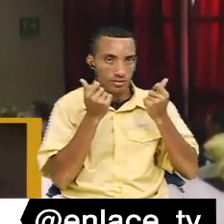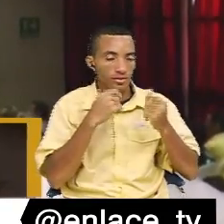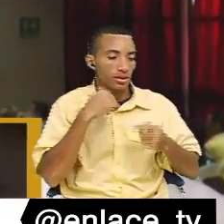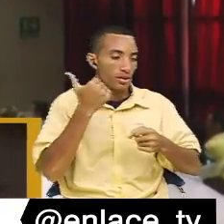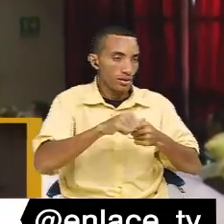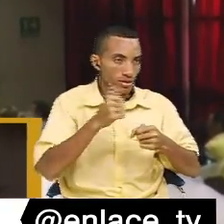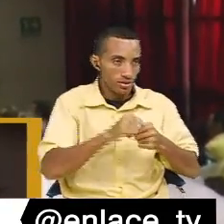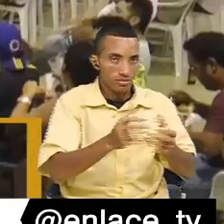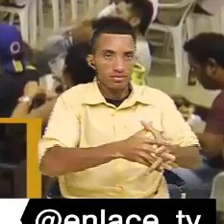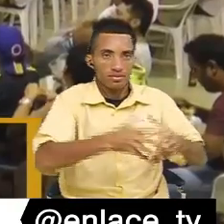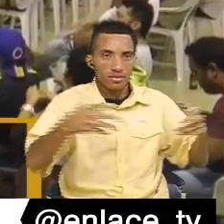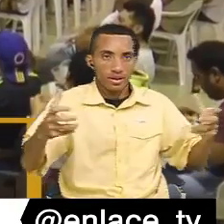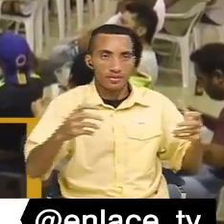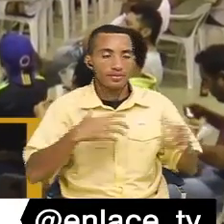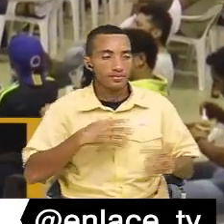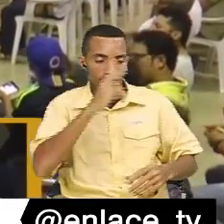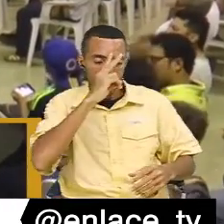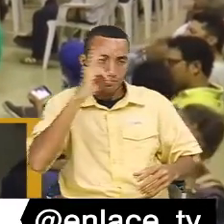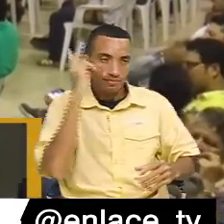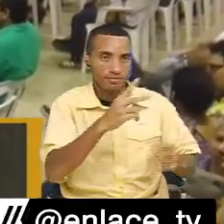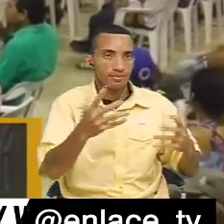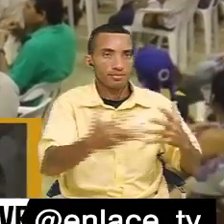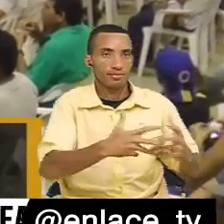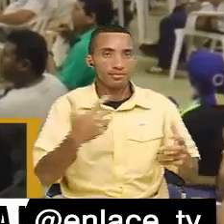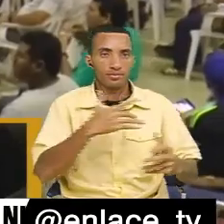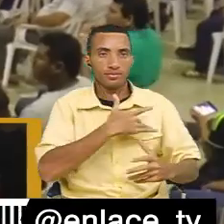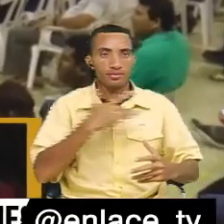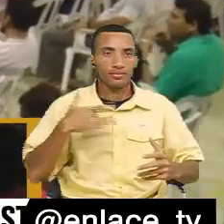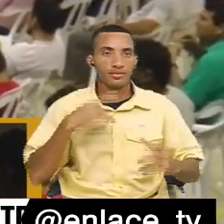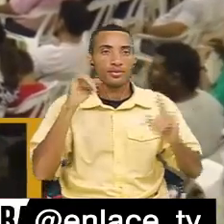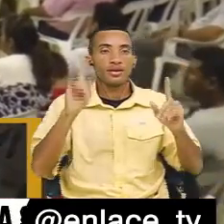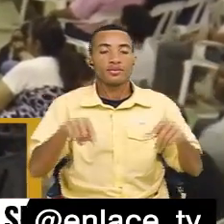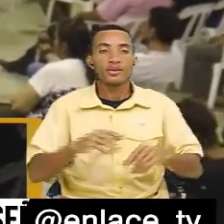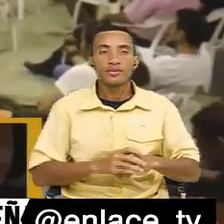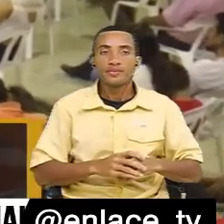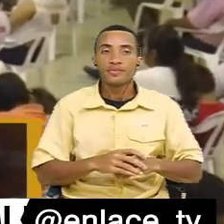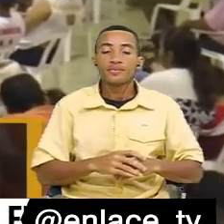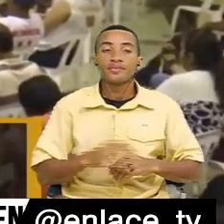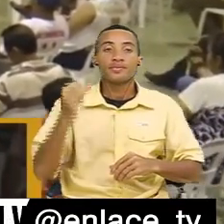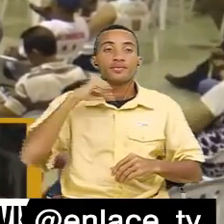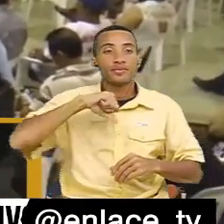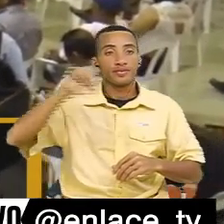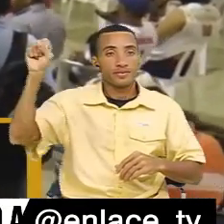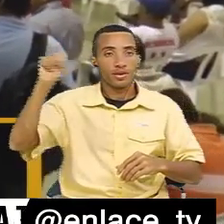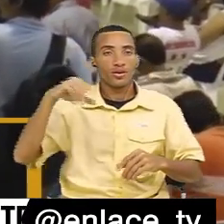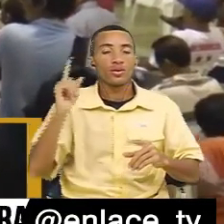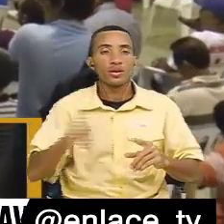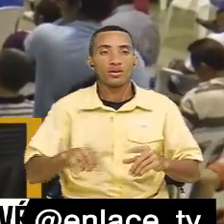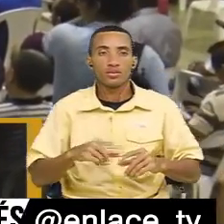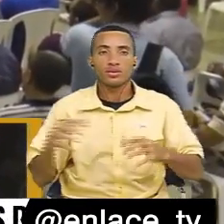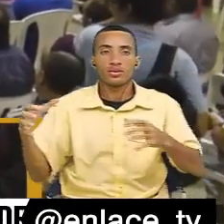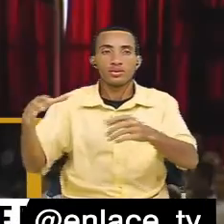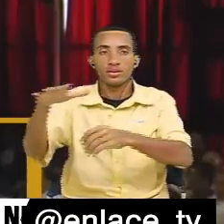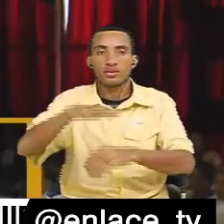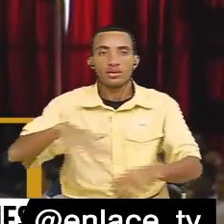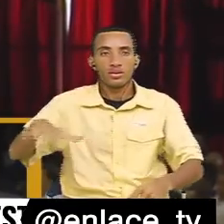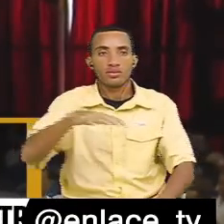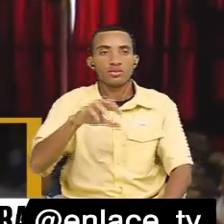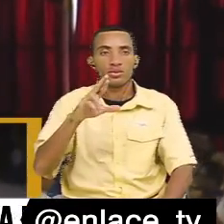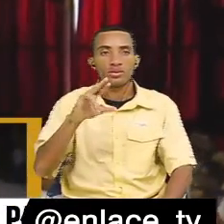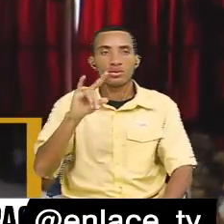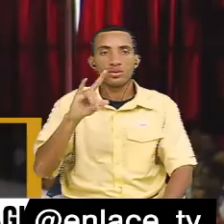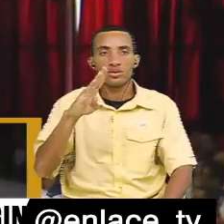respetar nuestro sistema de salud. Con esta asamblea se destacó el papel jugado por el sindicato petrolero en la reversión de Campos Rubiales. Es una noticia muy